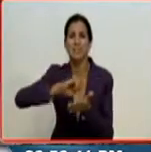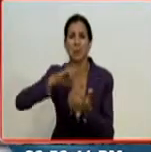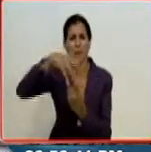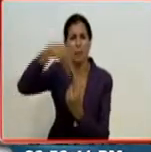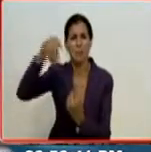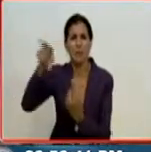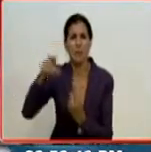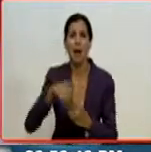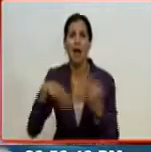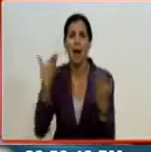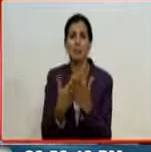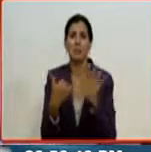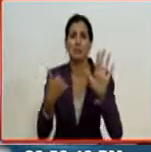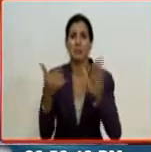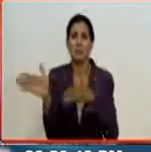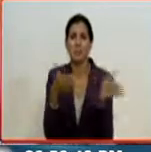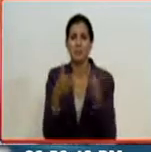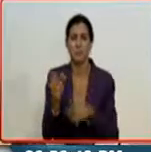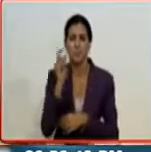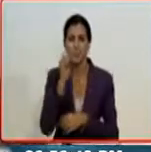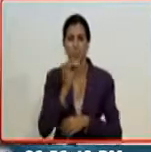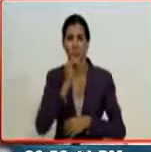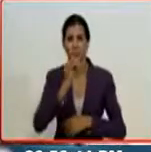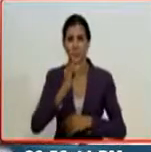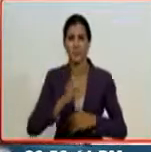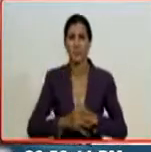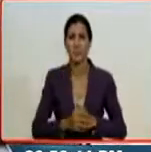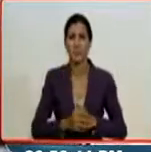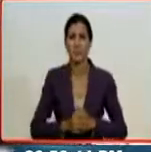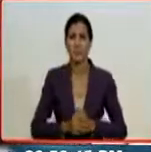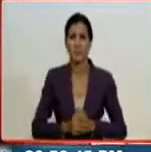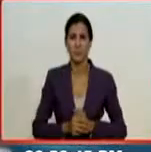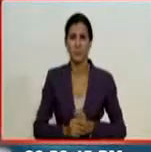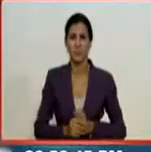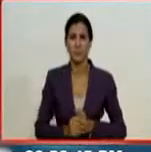próximo 6 de marzo. Luis Enrique Araujo, La Noticia.